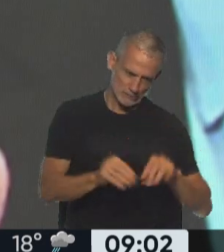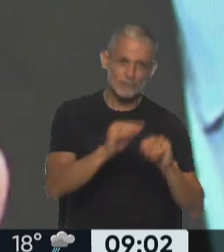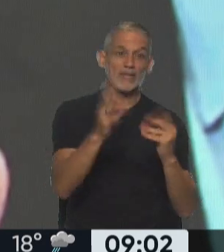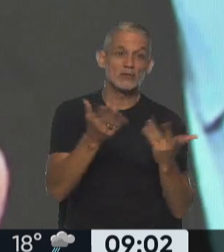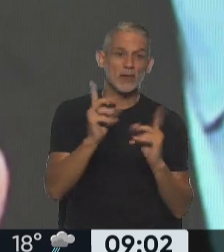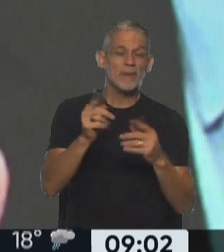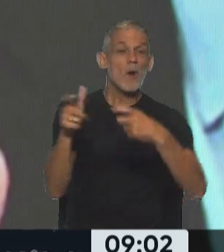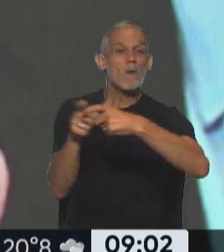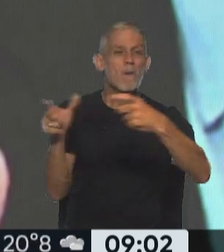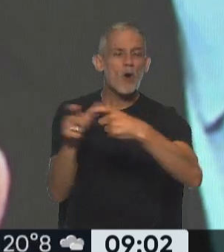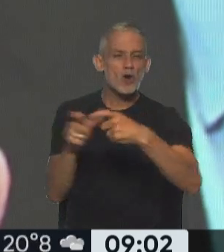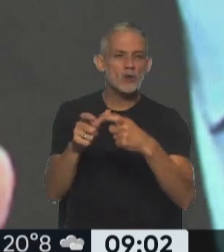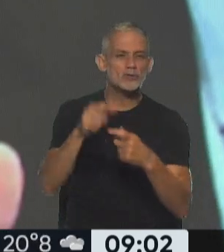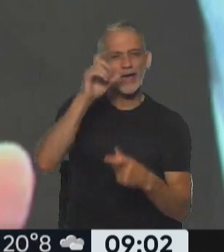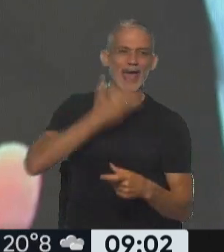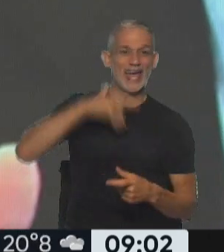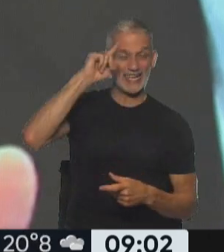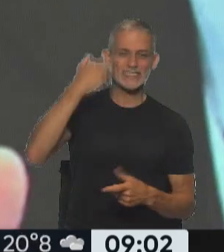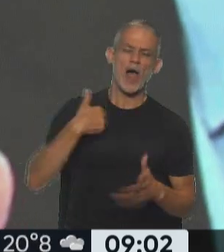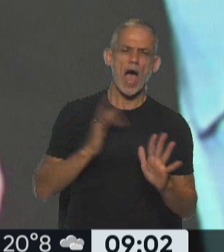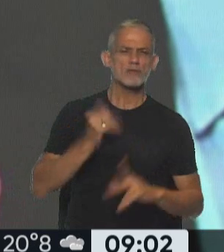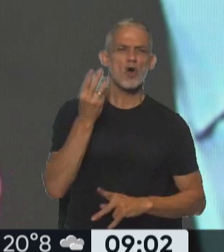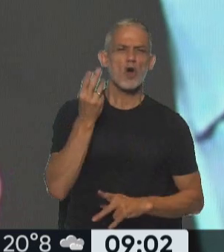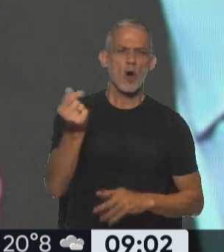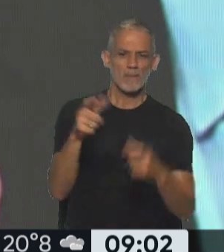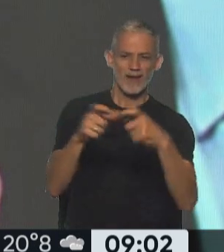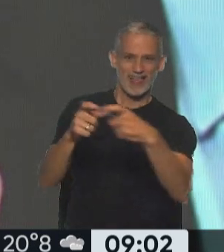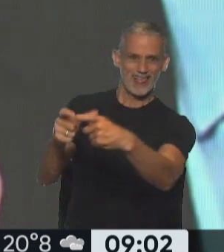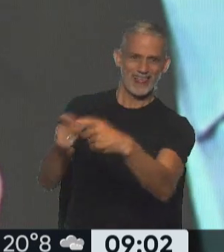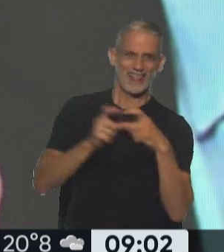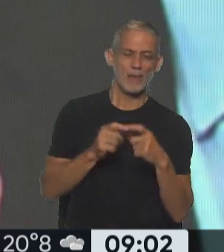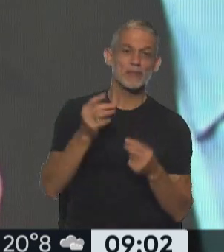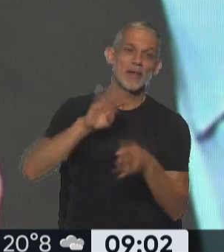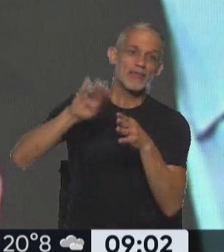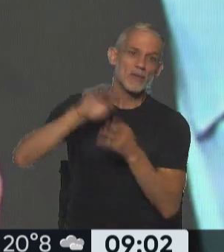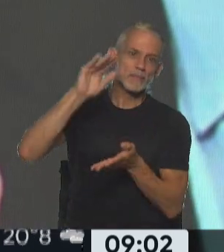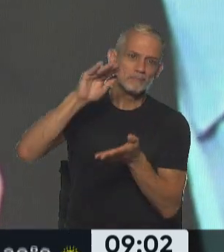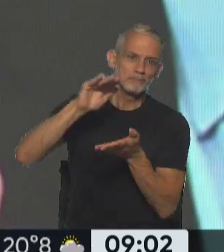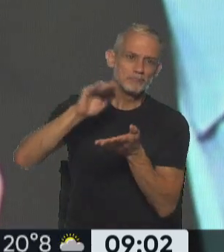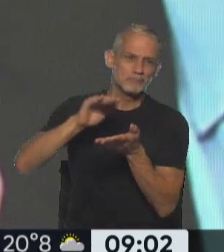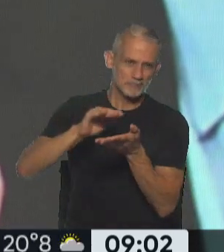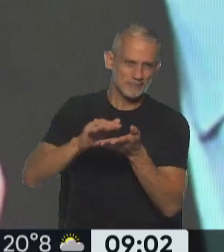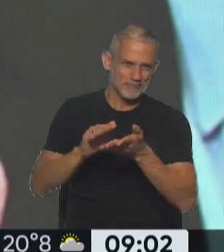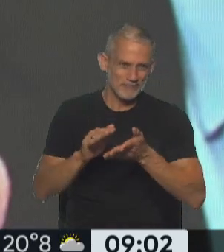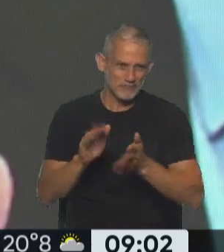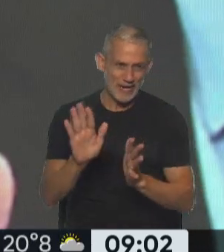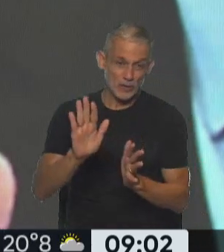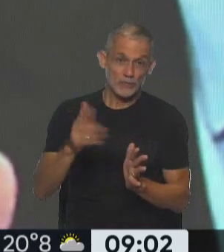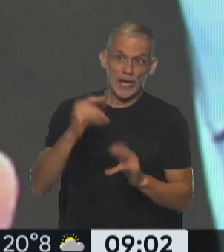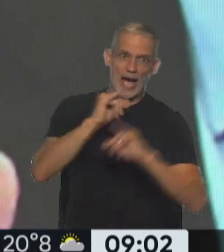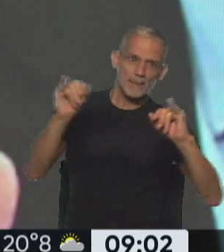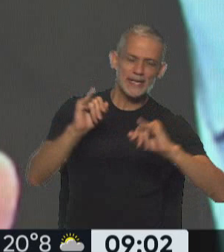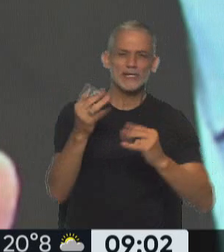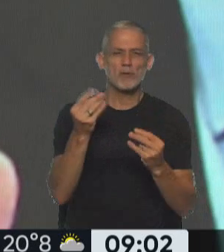con estos bonos que el Estado dice ahora los voy a recomprar para empezar a desendeudarme, poder también bajar